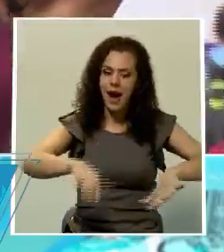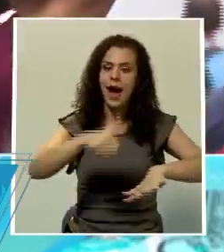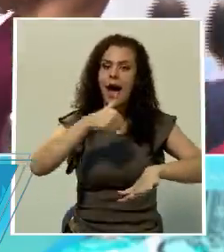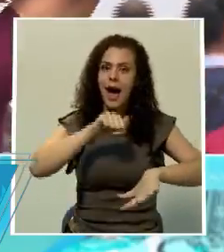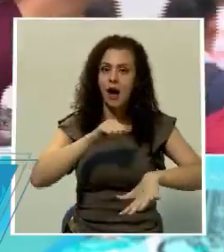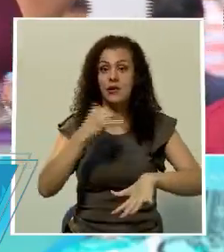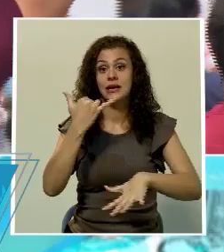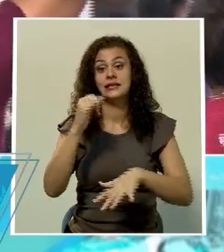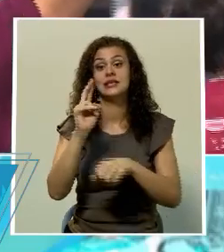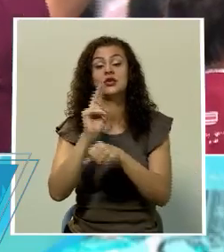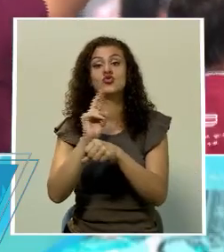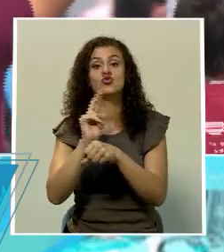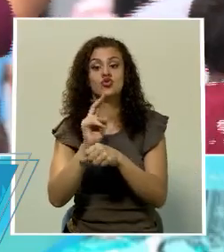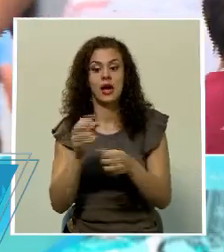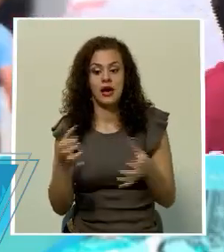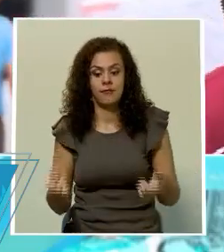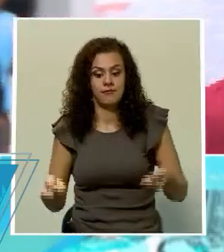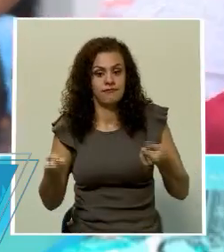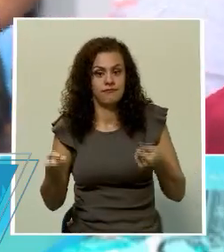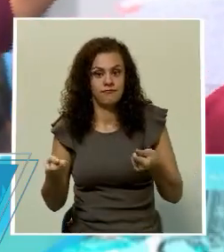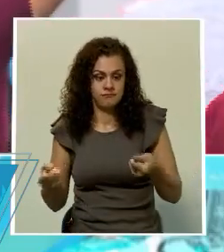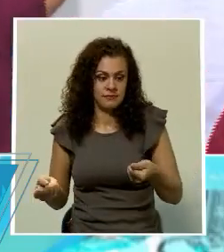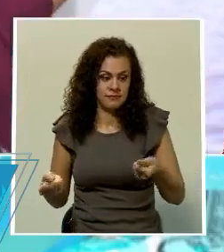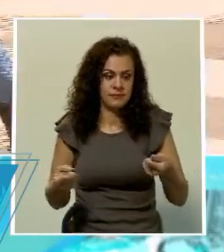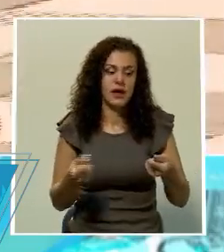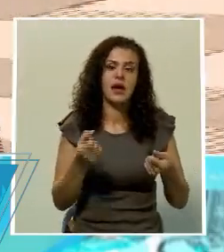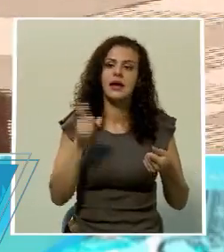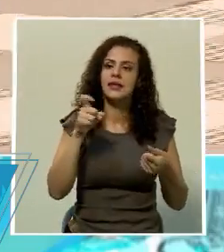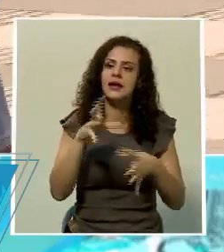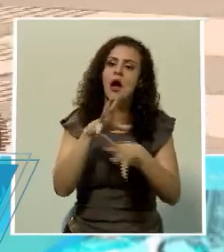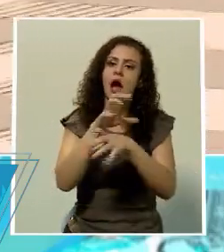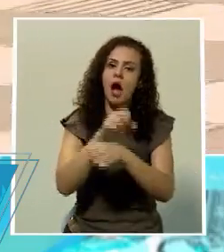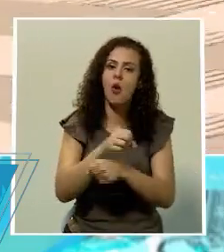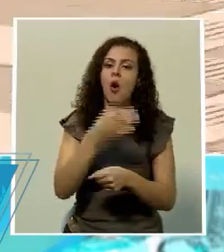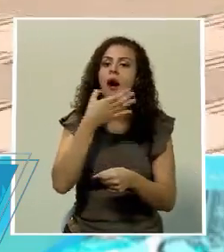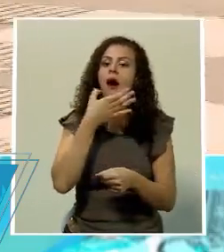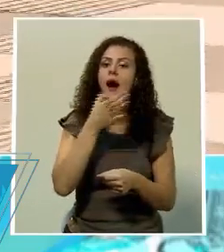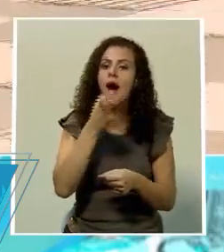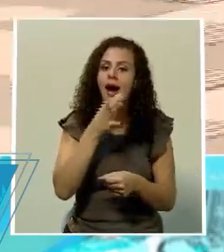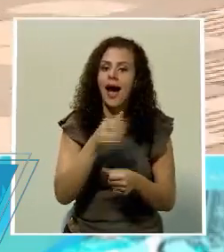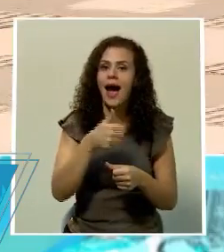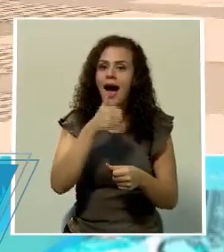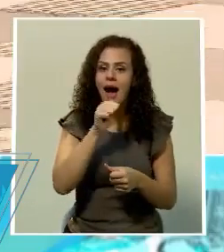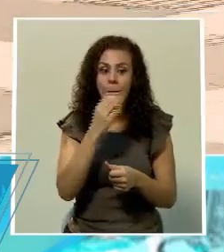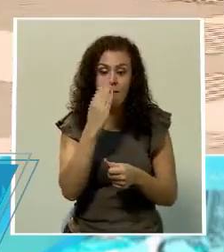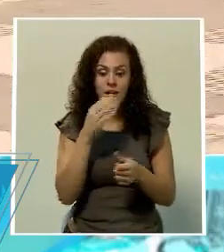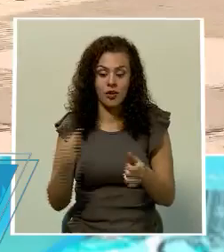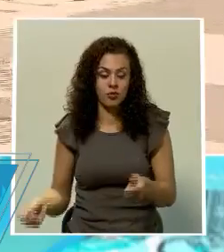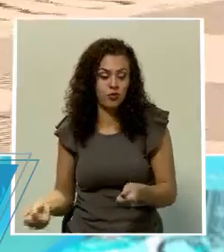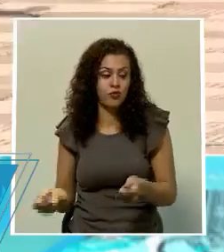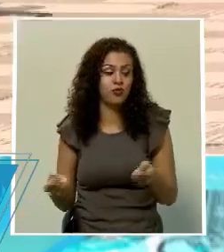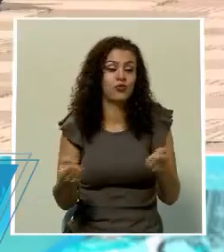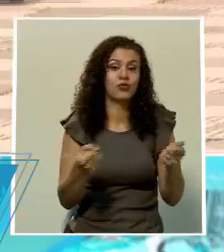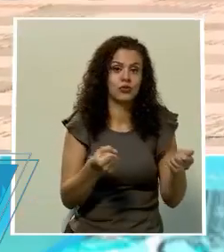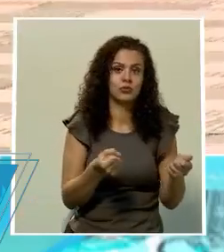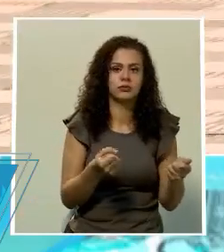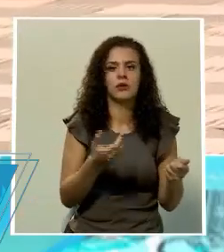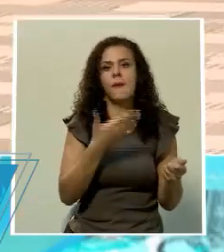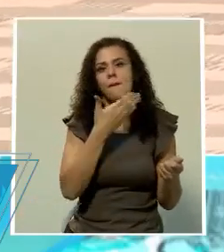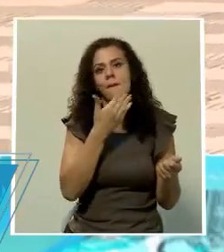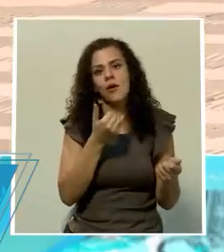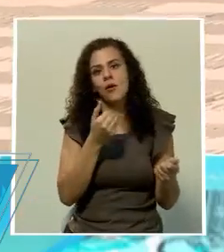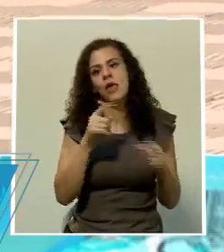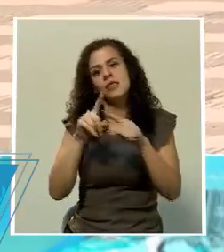Si vamos a usar una tina y si vamos a acostumbrar a calentar el agua para el baño, lo ideal